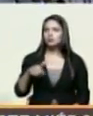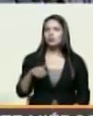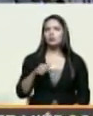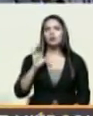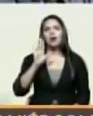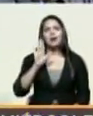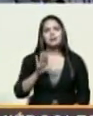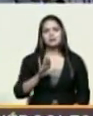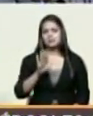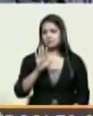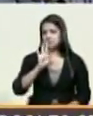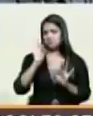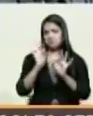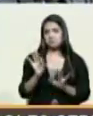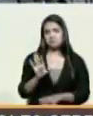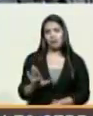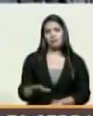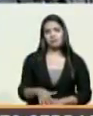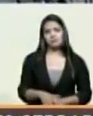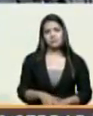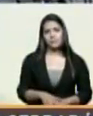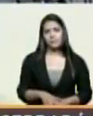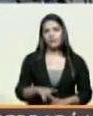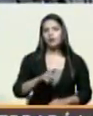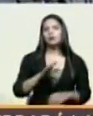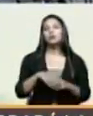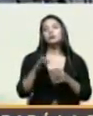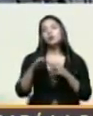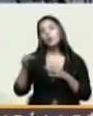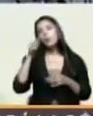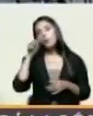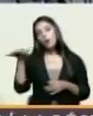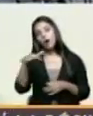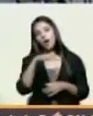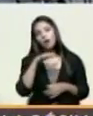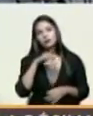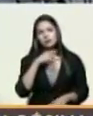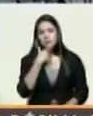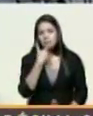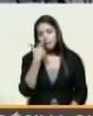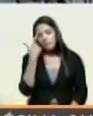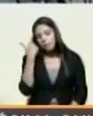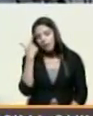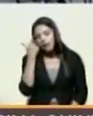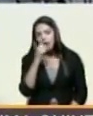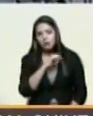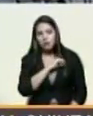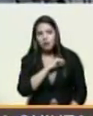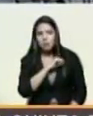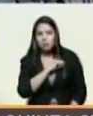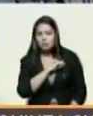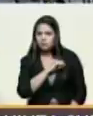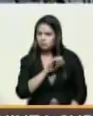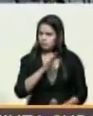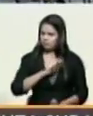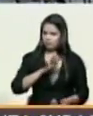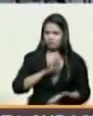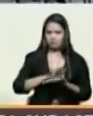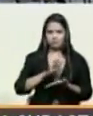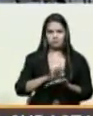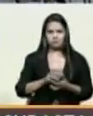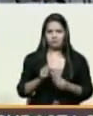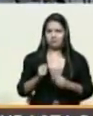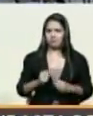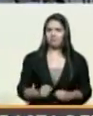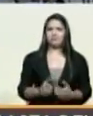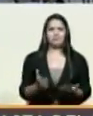así. Porque como uno es de un pueblo, viene de por allá, entonces uno le da como pena, le da temor. No tengamos pena ni